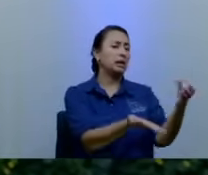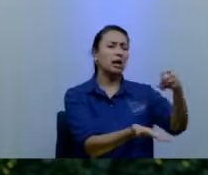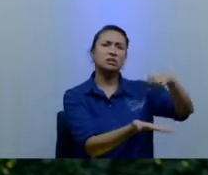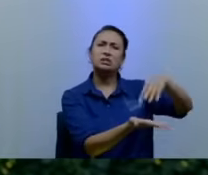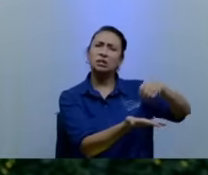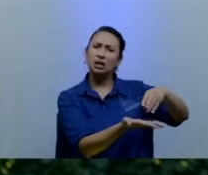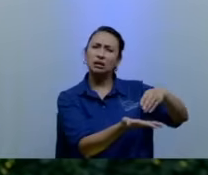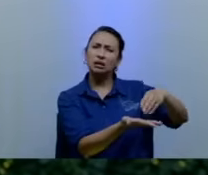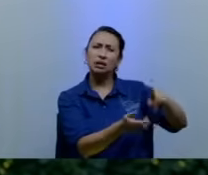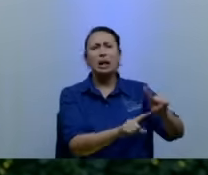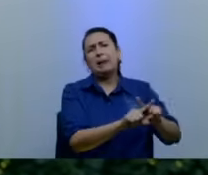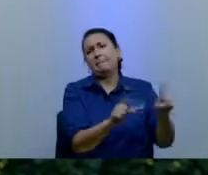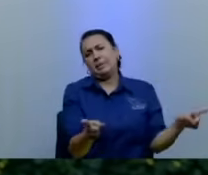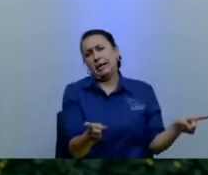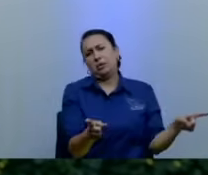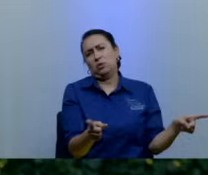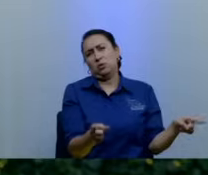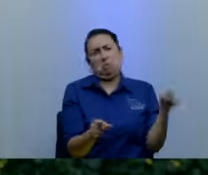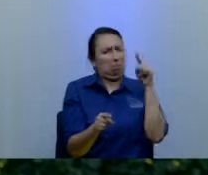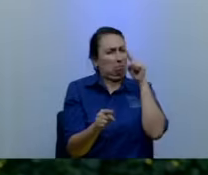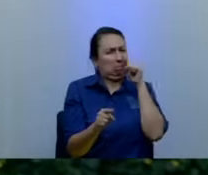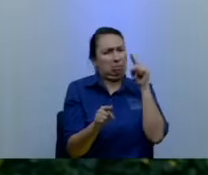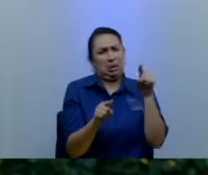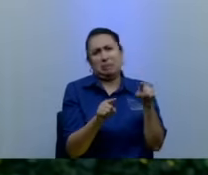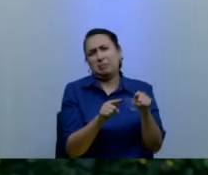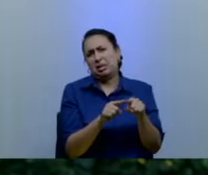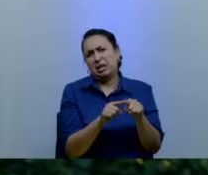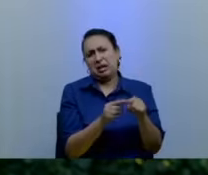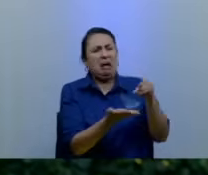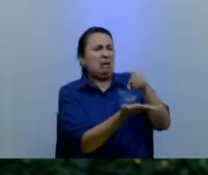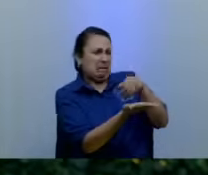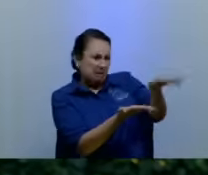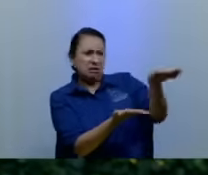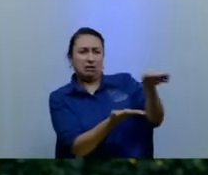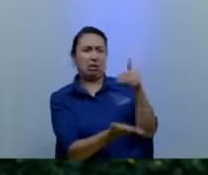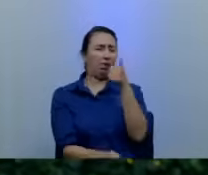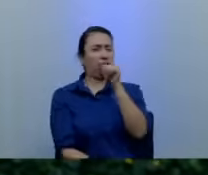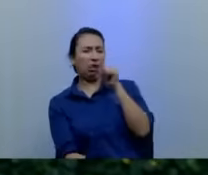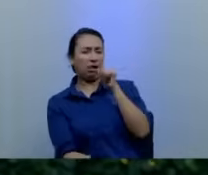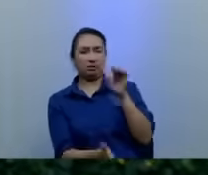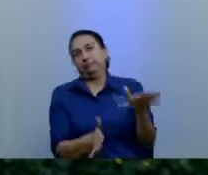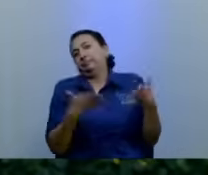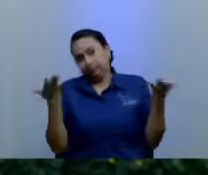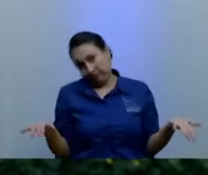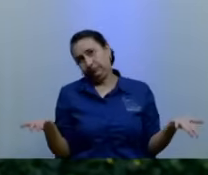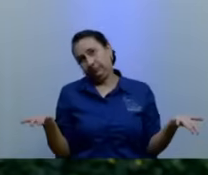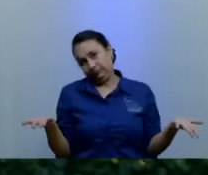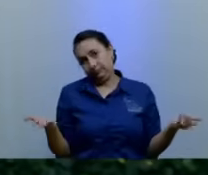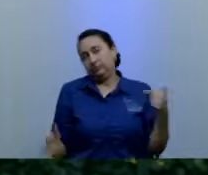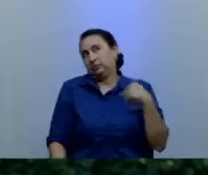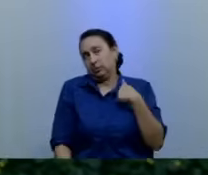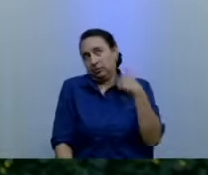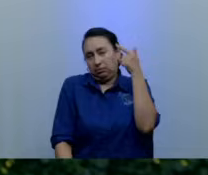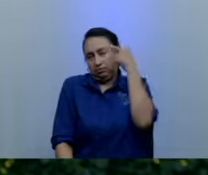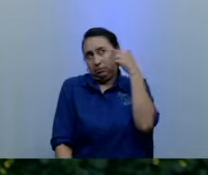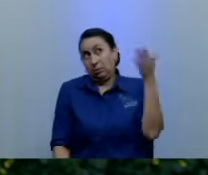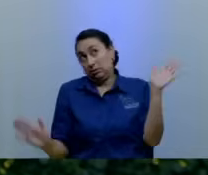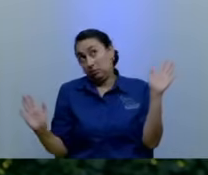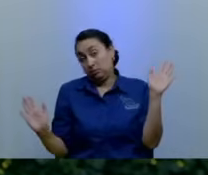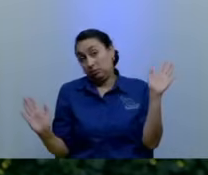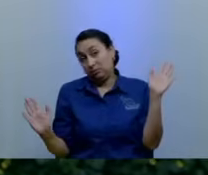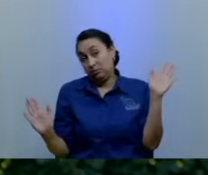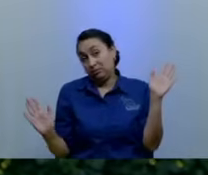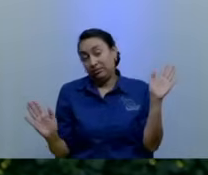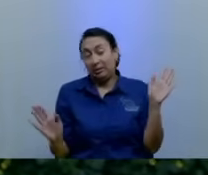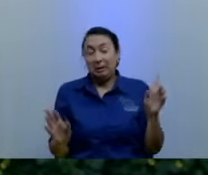tampoco, ni pongan azúcar. Es una tontería, pues, digo yo, pues, pero